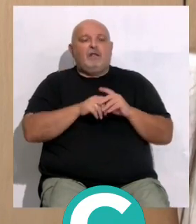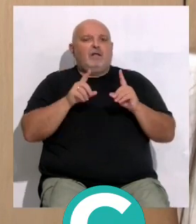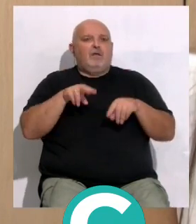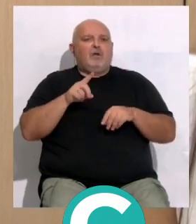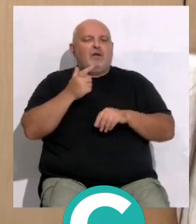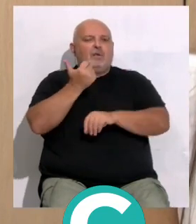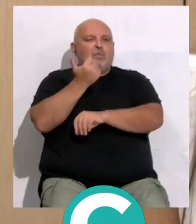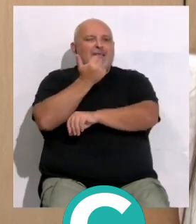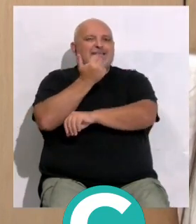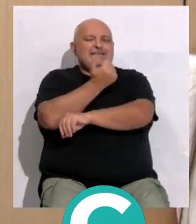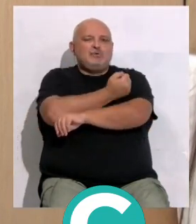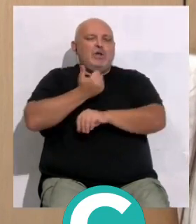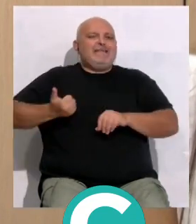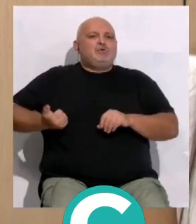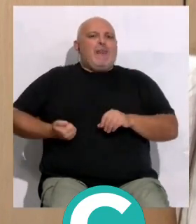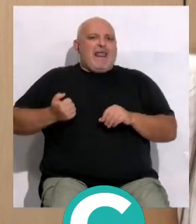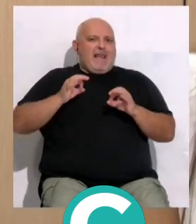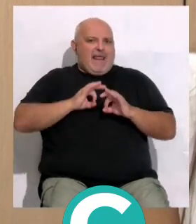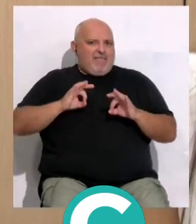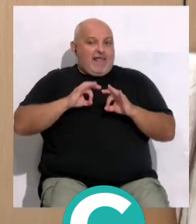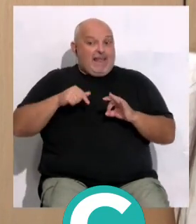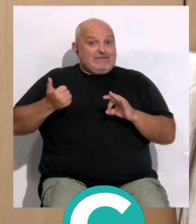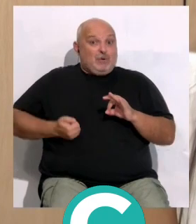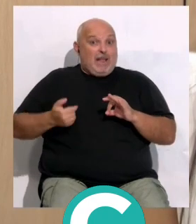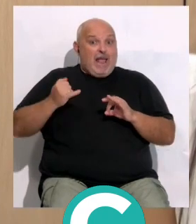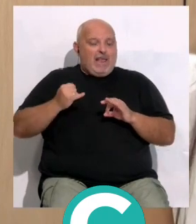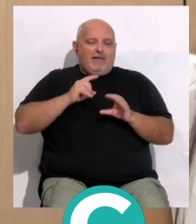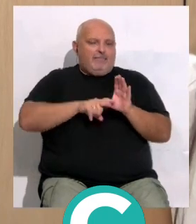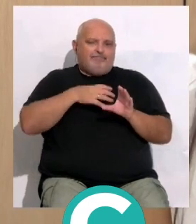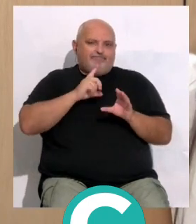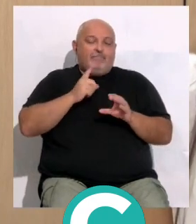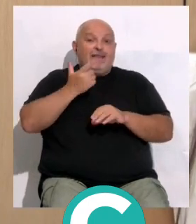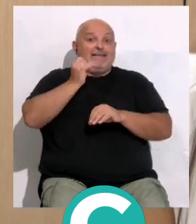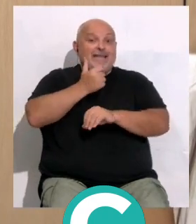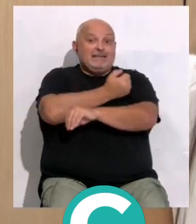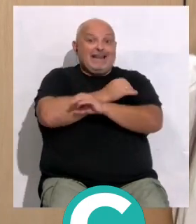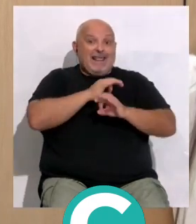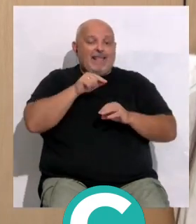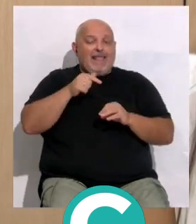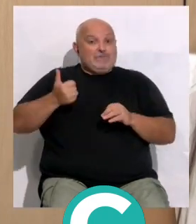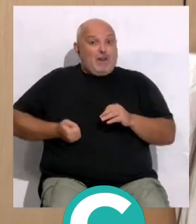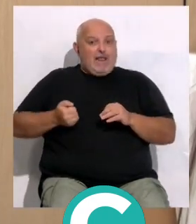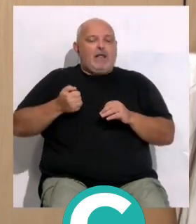sean insulinodependientes, es decir, que dentro de la diabetes tipo 2 existen diferentes etapas y